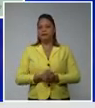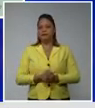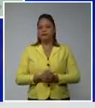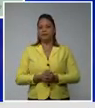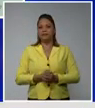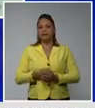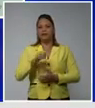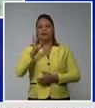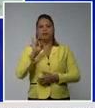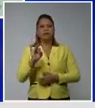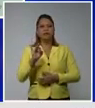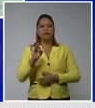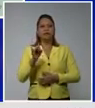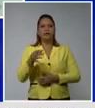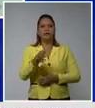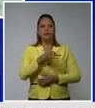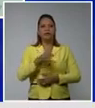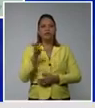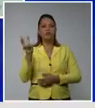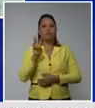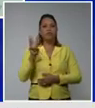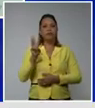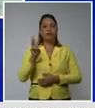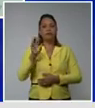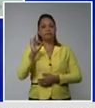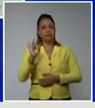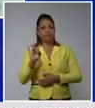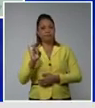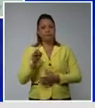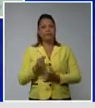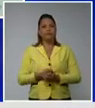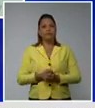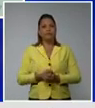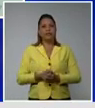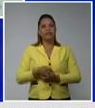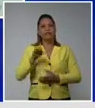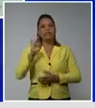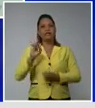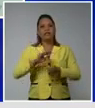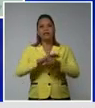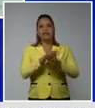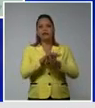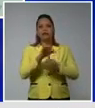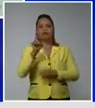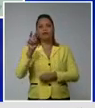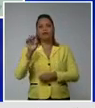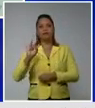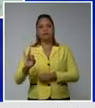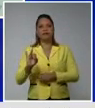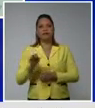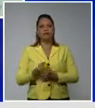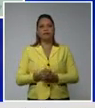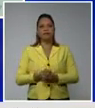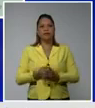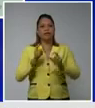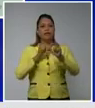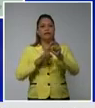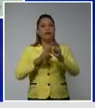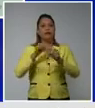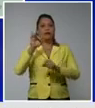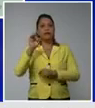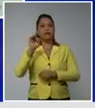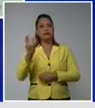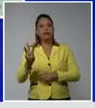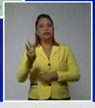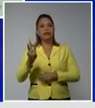7 en el municipio Güines y 7 en el municipio San José de las Lajas. Quibicán con 3, Bejucal